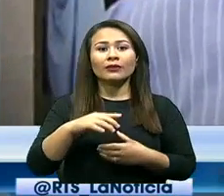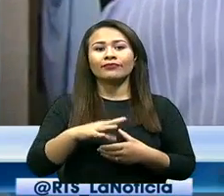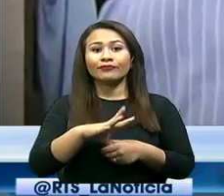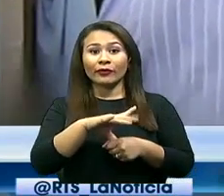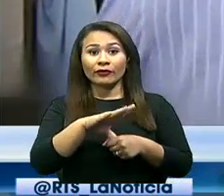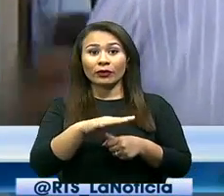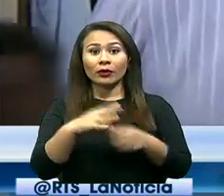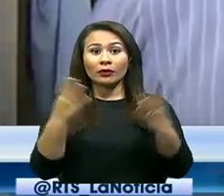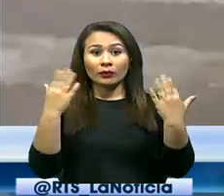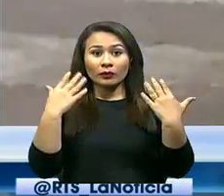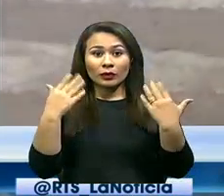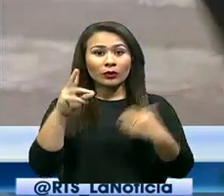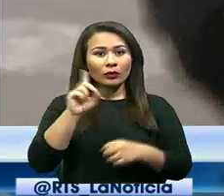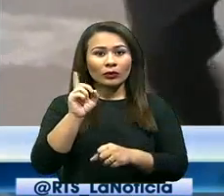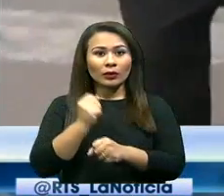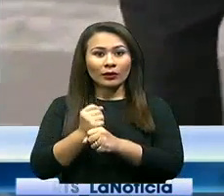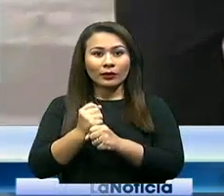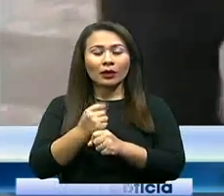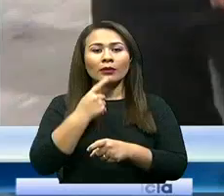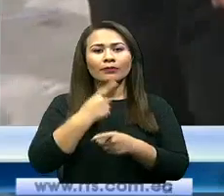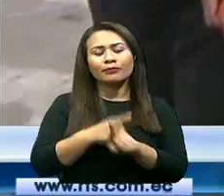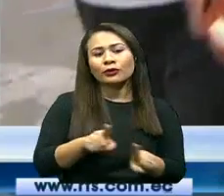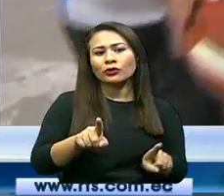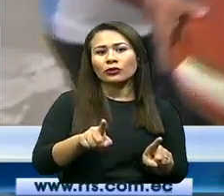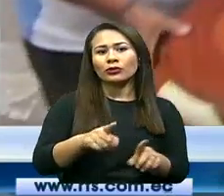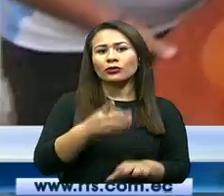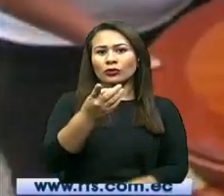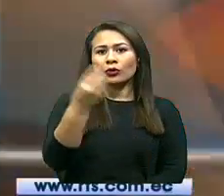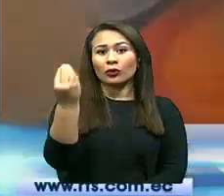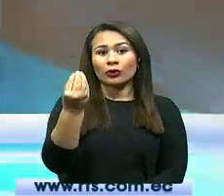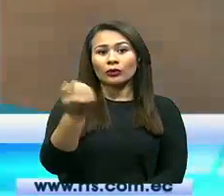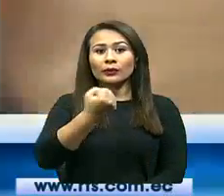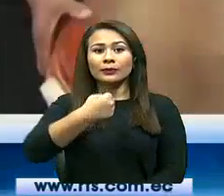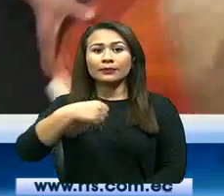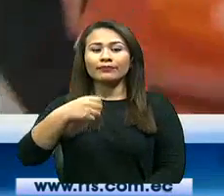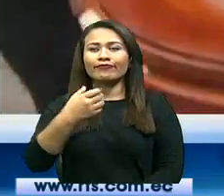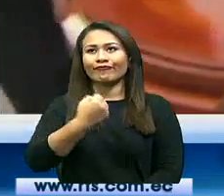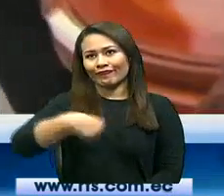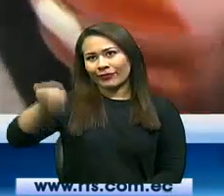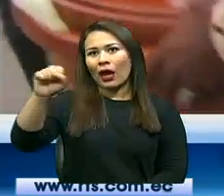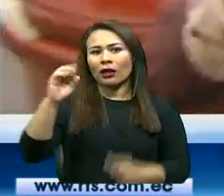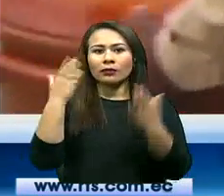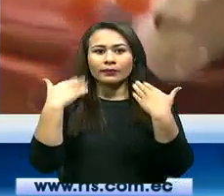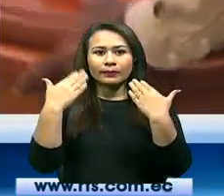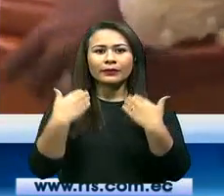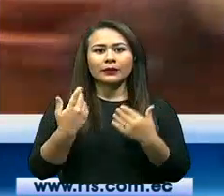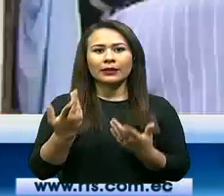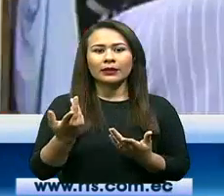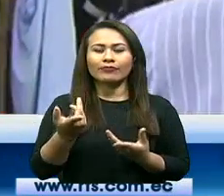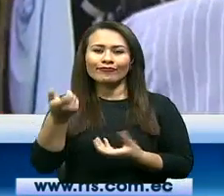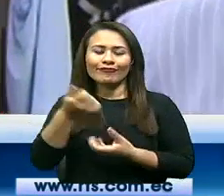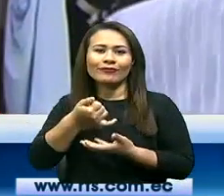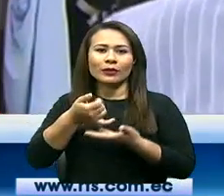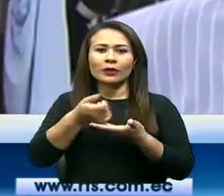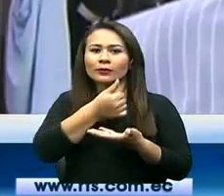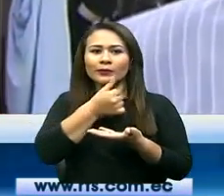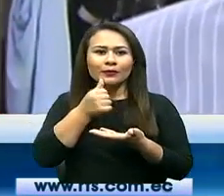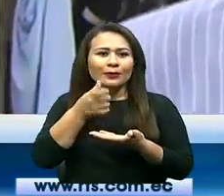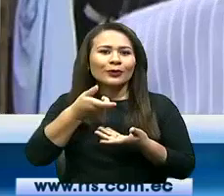amigo a disfrutar del feriado y a tomarse, qué sé yo, unas copas. Y la policía lo